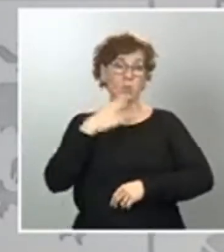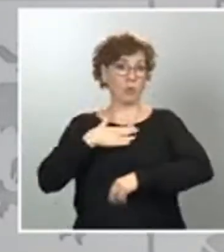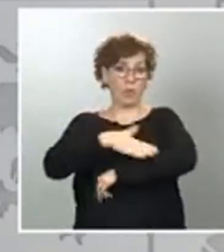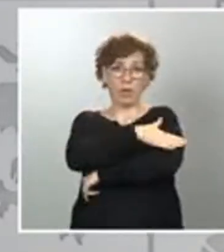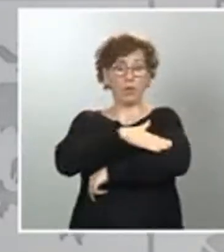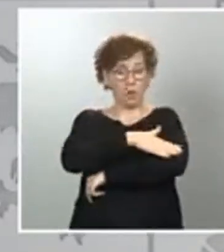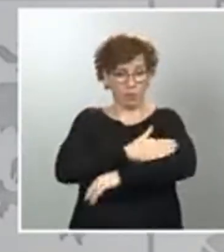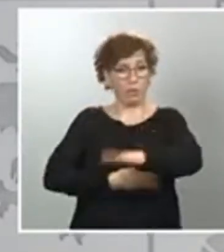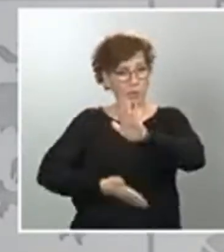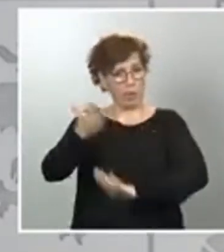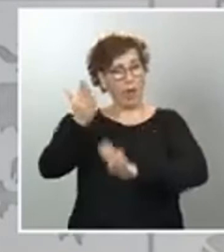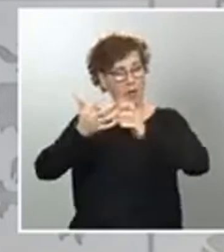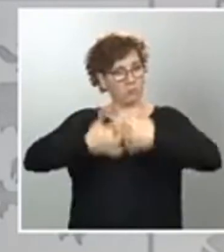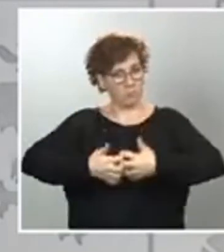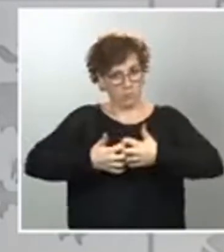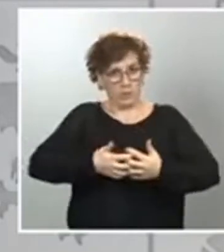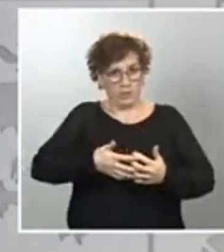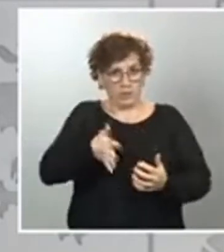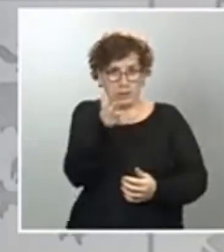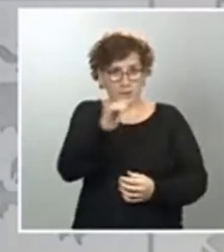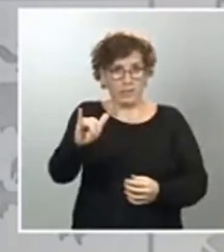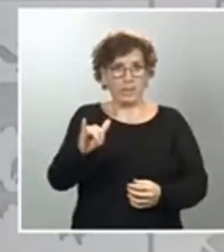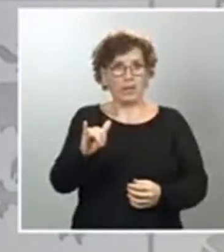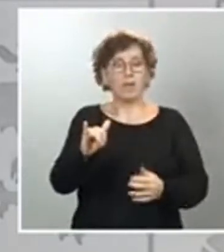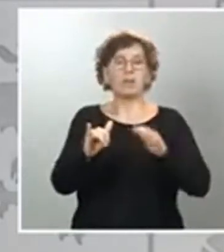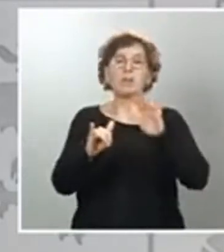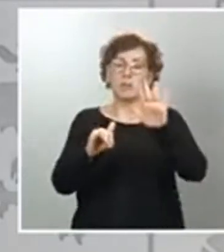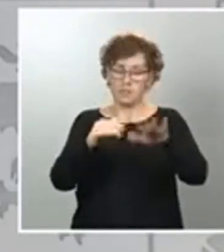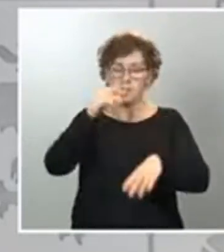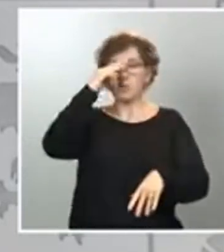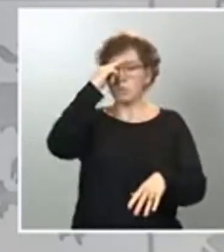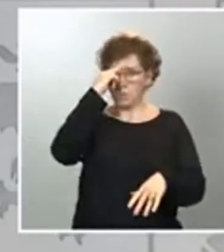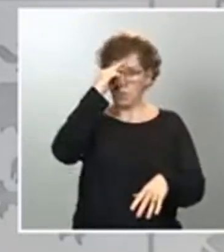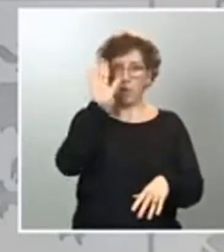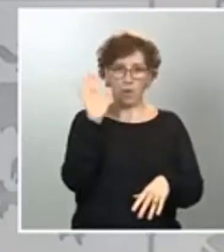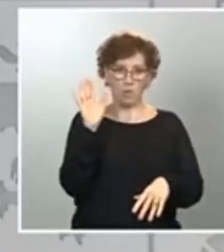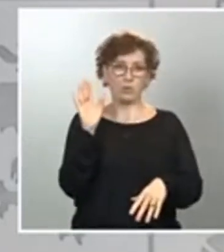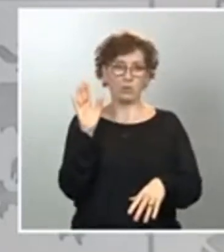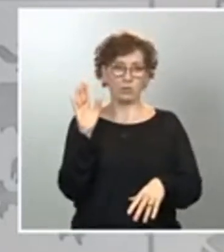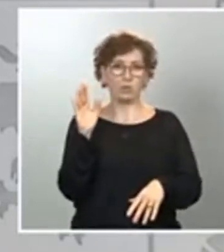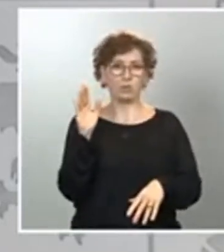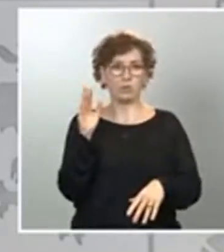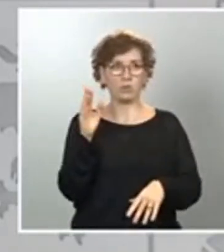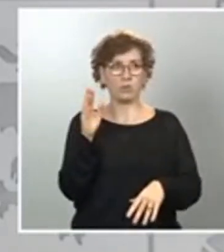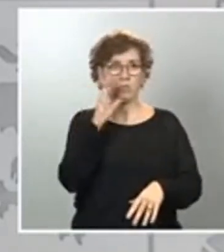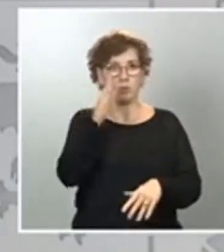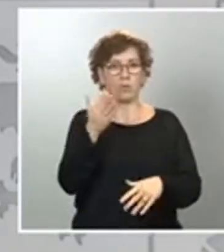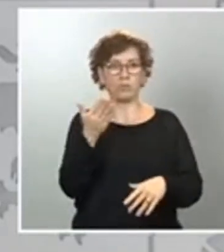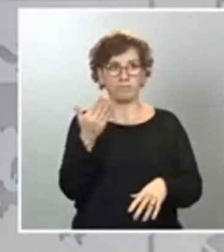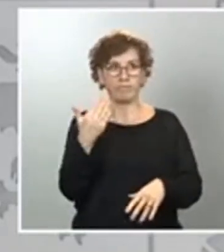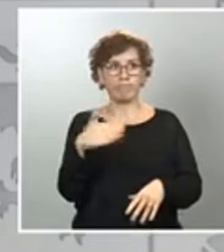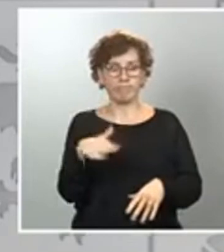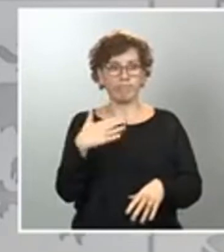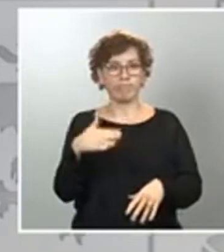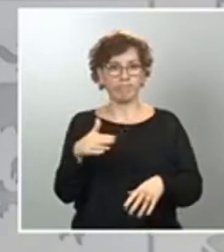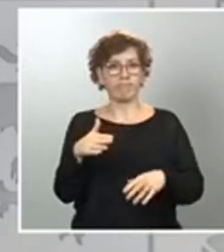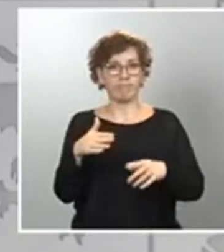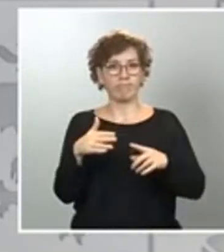marcha. Estamos francamente preocupados, lógicamente, por la pobreza que se puede